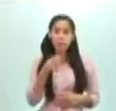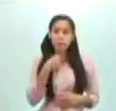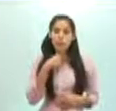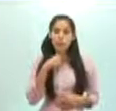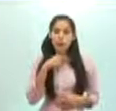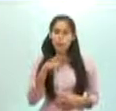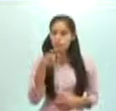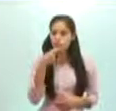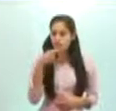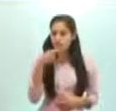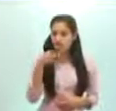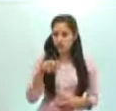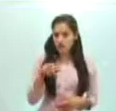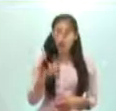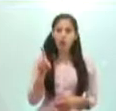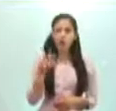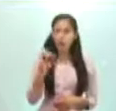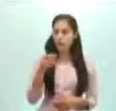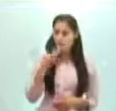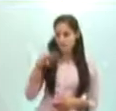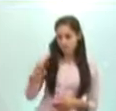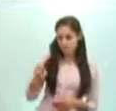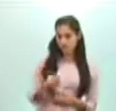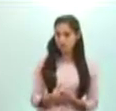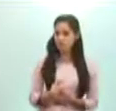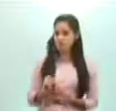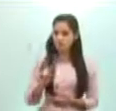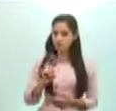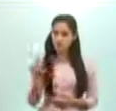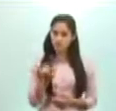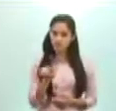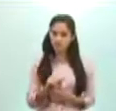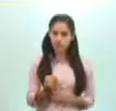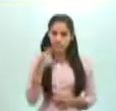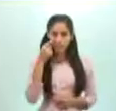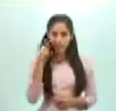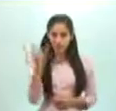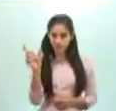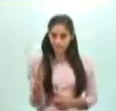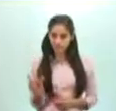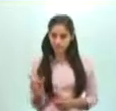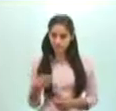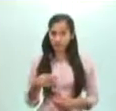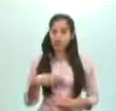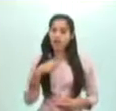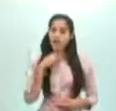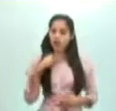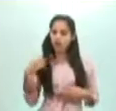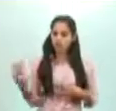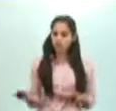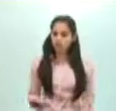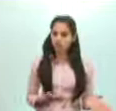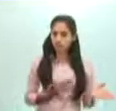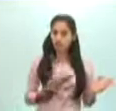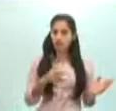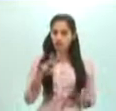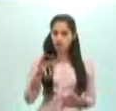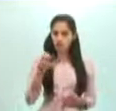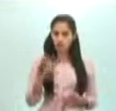el viejo aquel. Fíjense cómo ya a partir de este poema que le da entrada a un nuevo